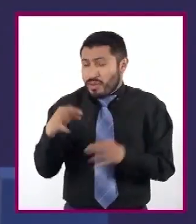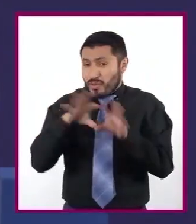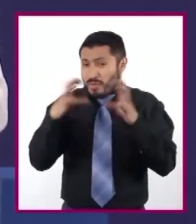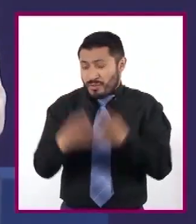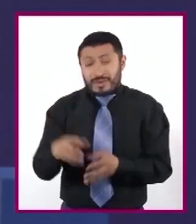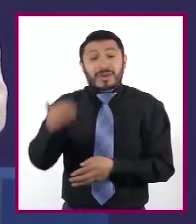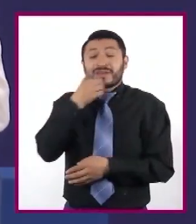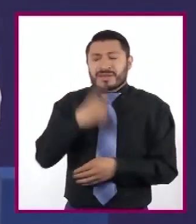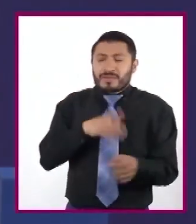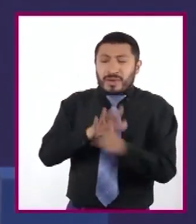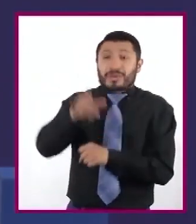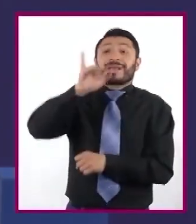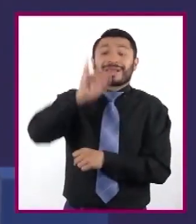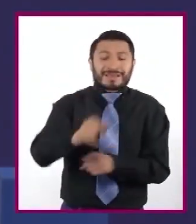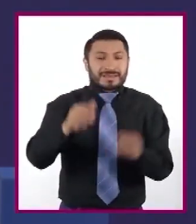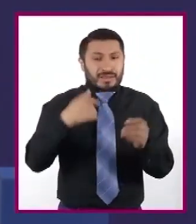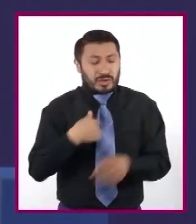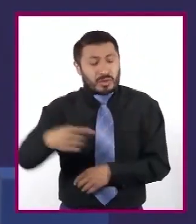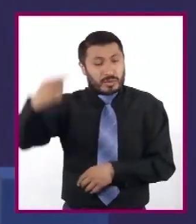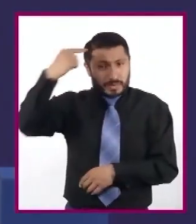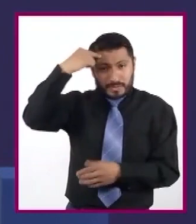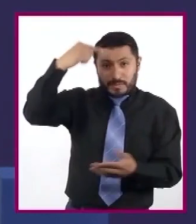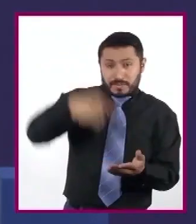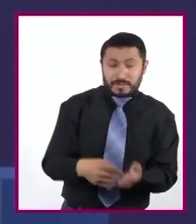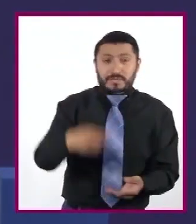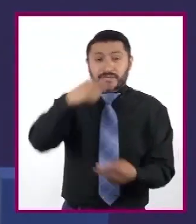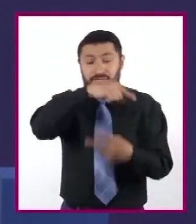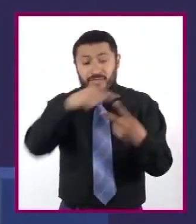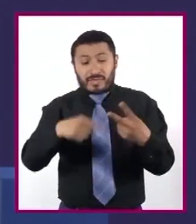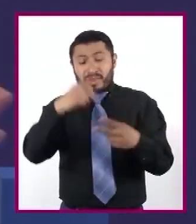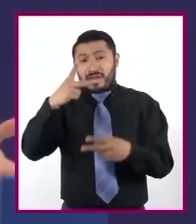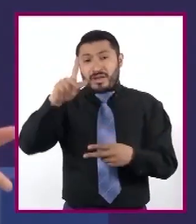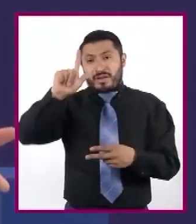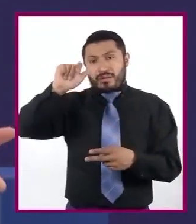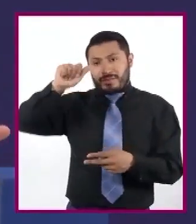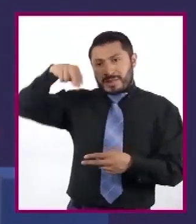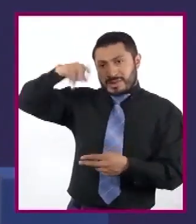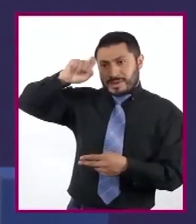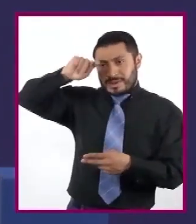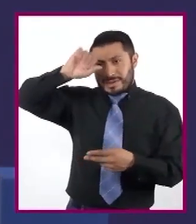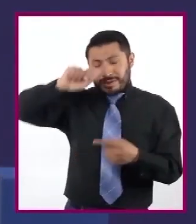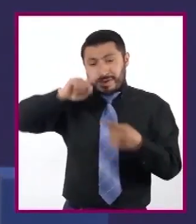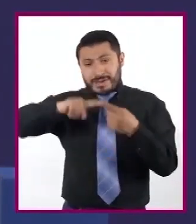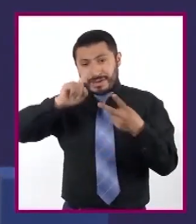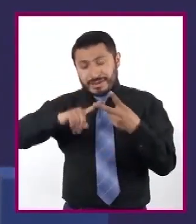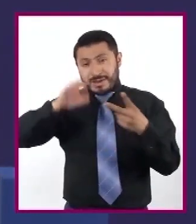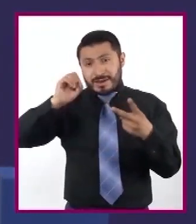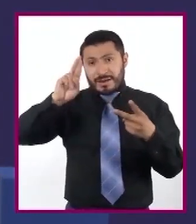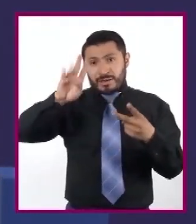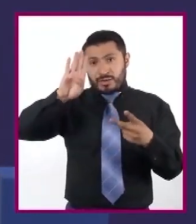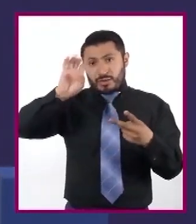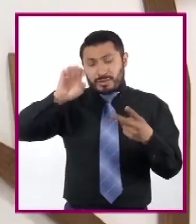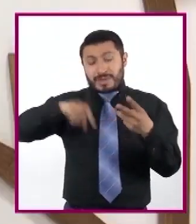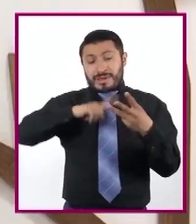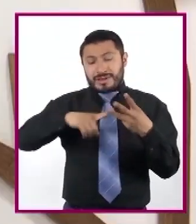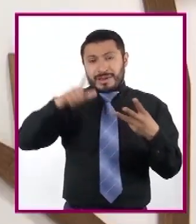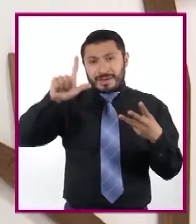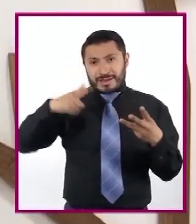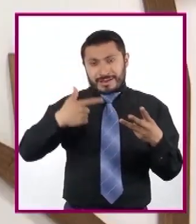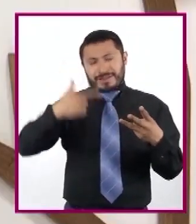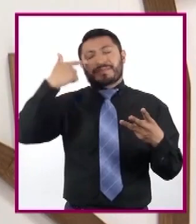profesor. Yo digo que fueron planeta, el orbe y el globo terrestre. Muy bien,